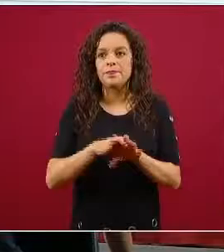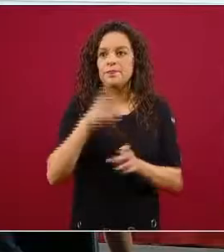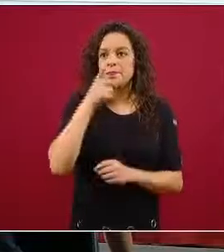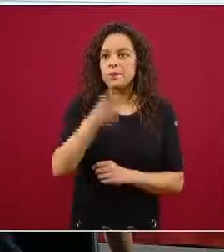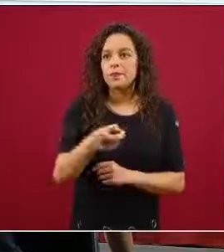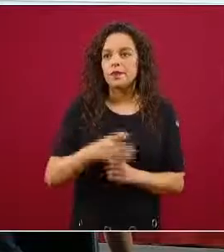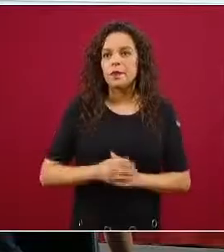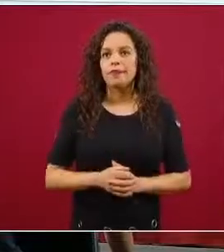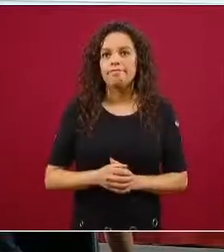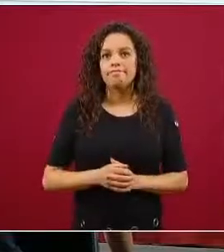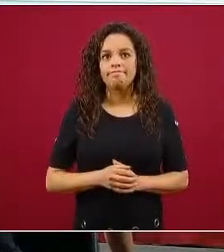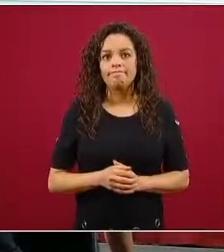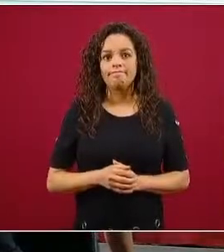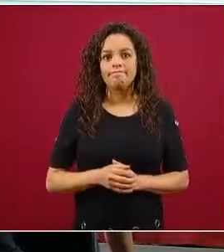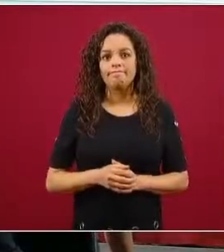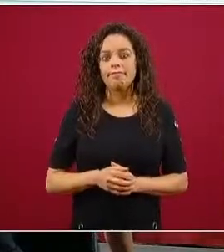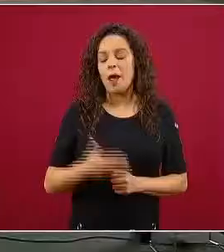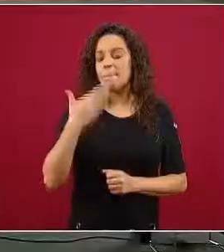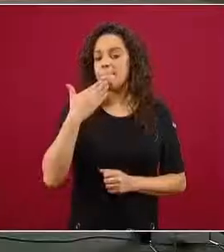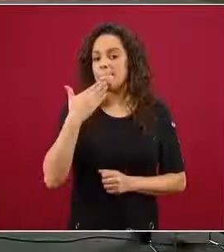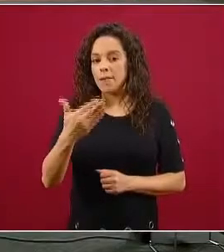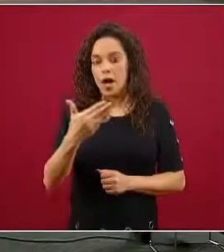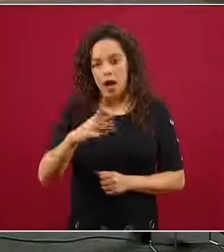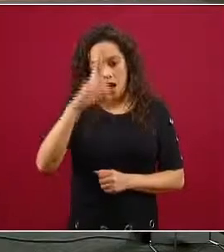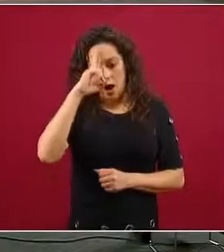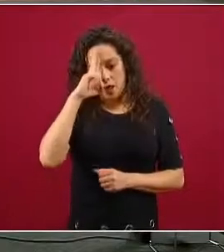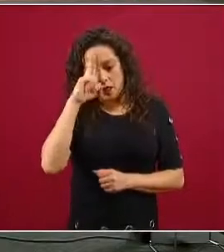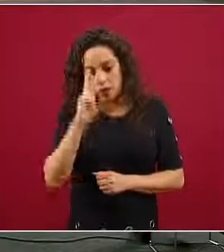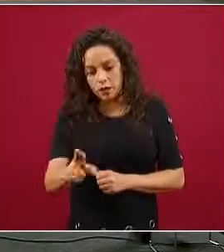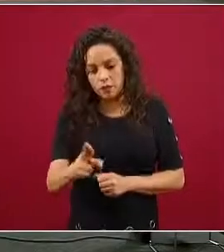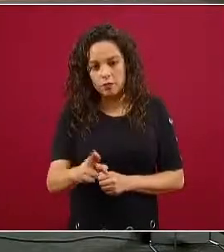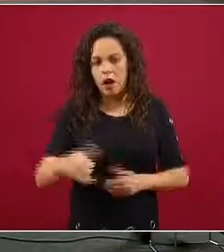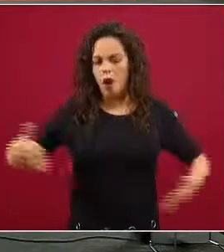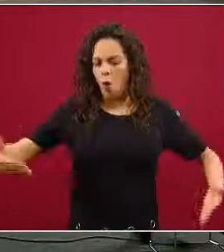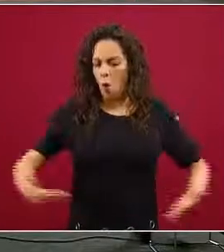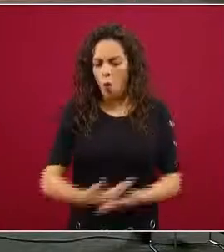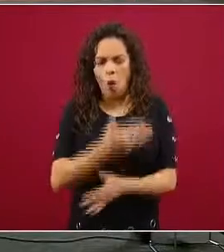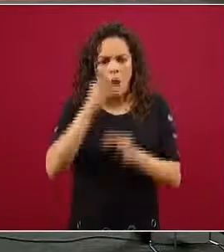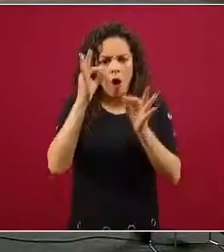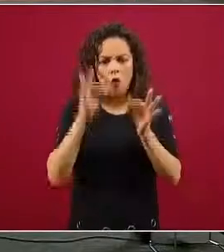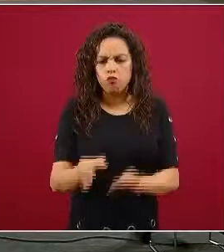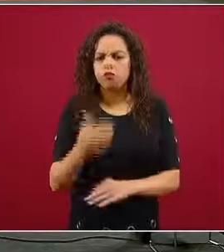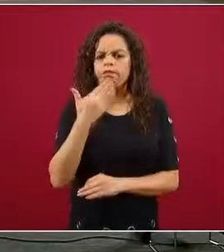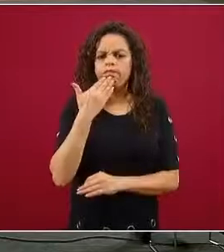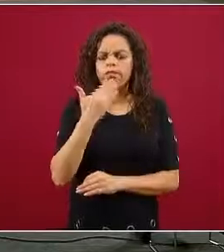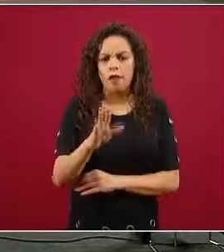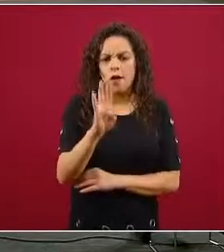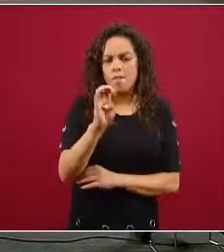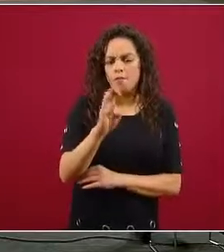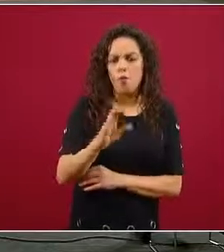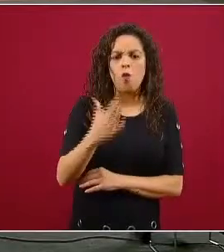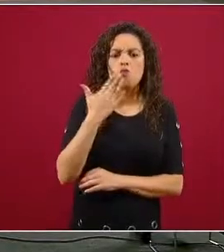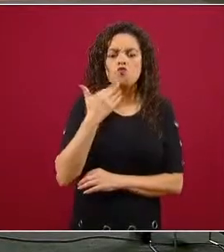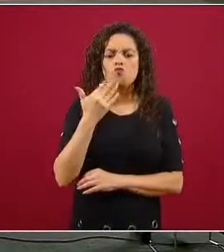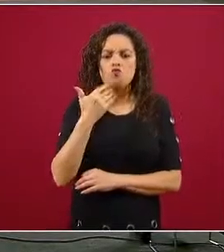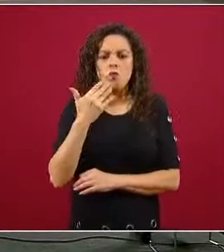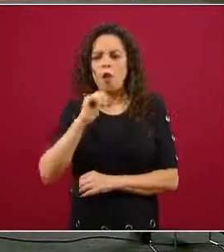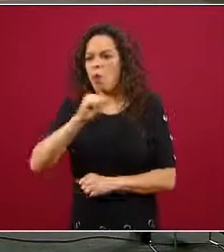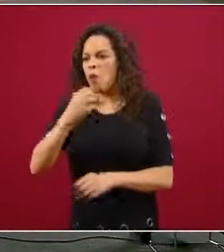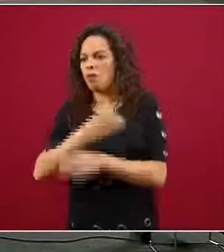respeto a un parto que evoluciona de una forma normal, donde no se interviene con maniobras que